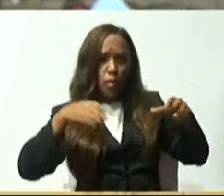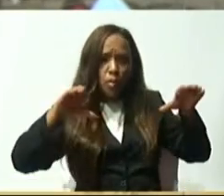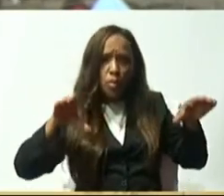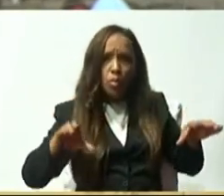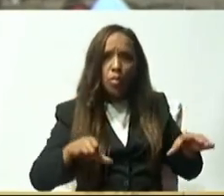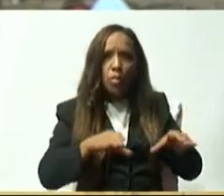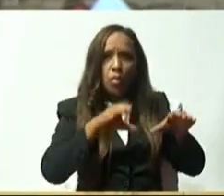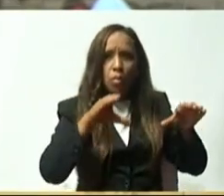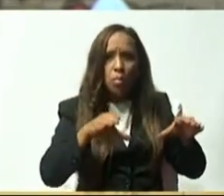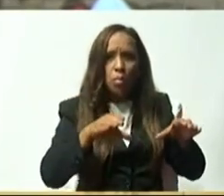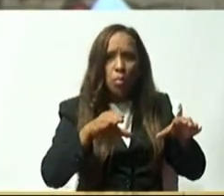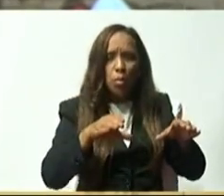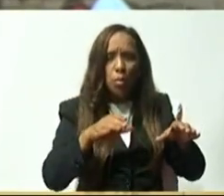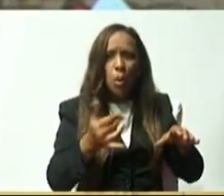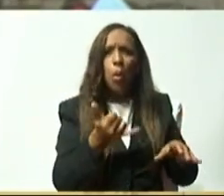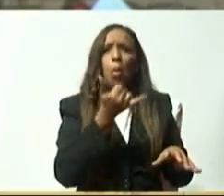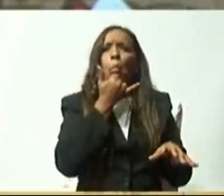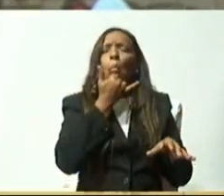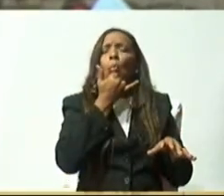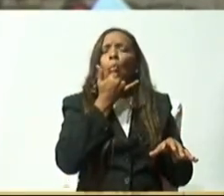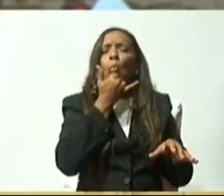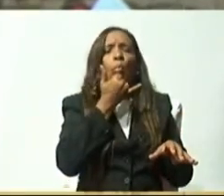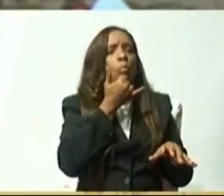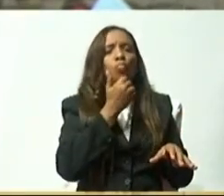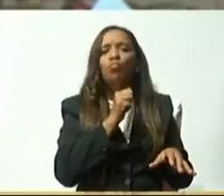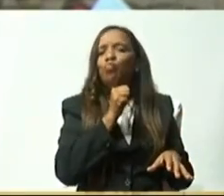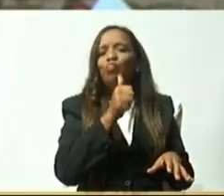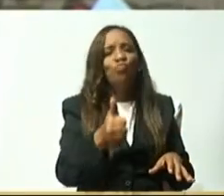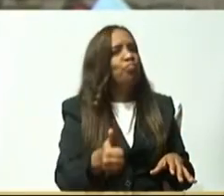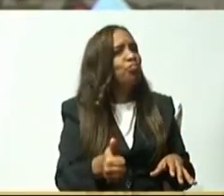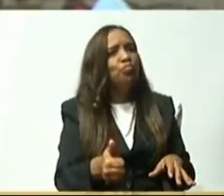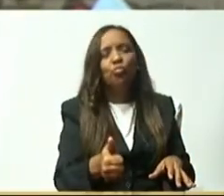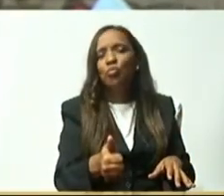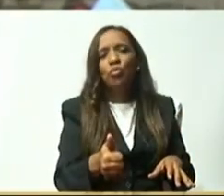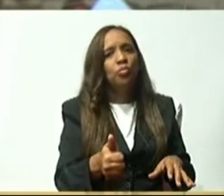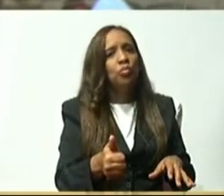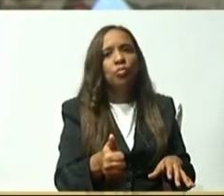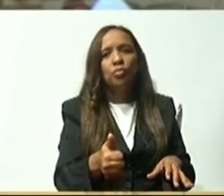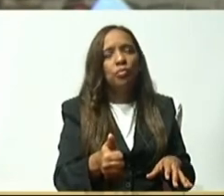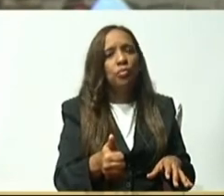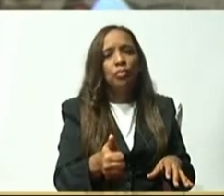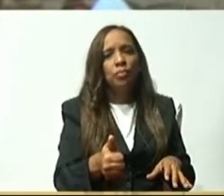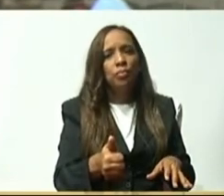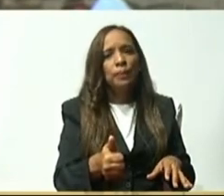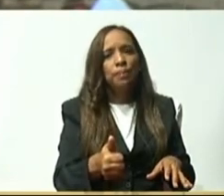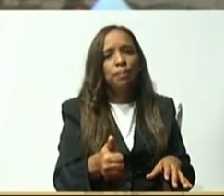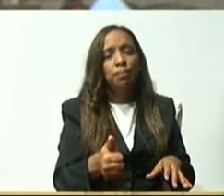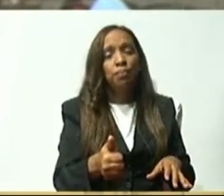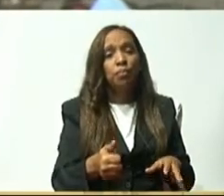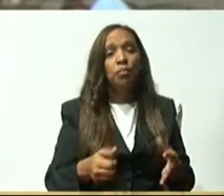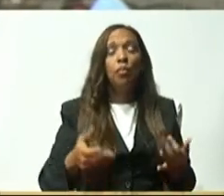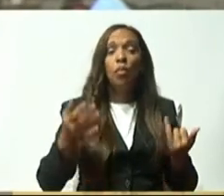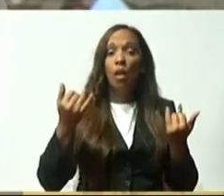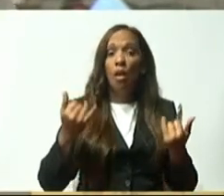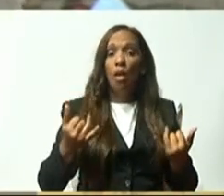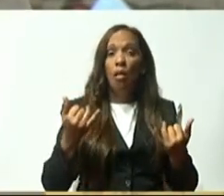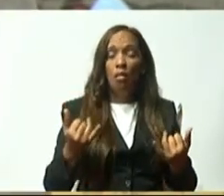personal, ni sobre mi trayectoria de formación académica. Y hago esta reflexión